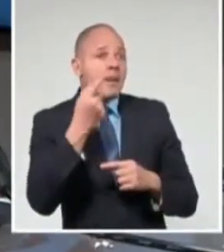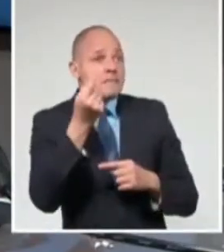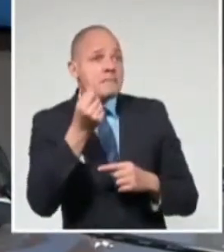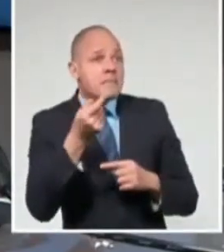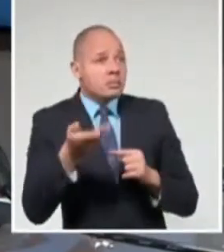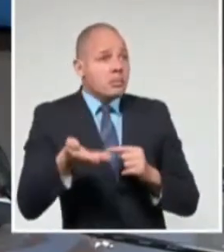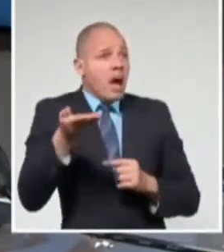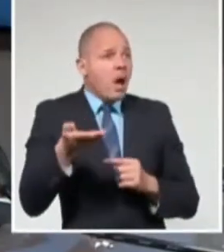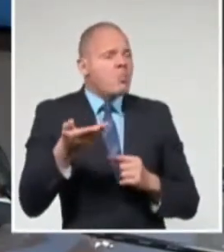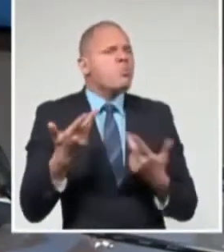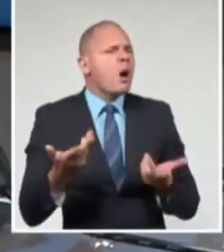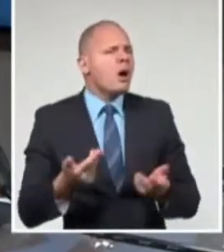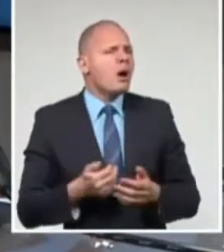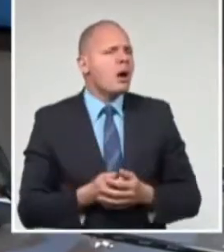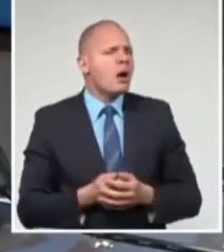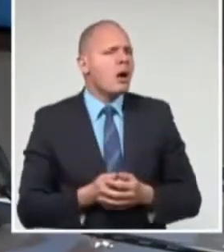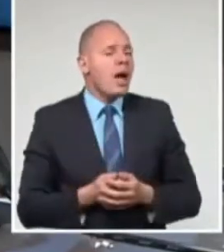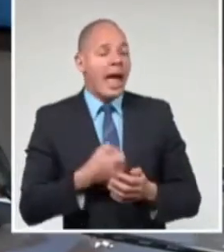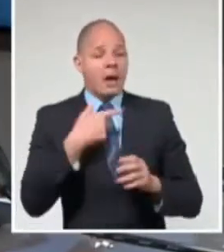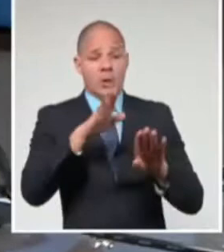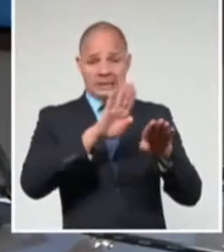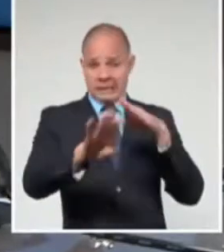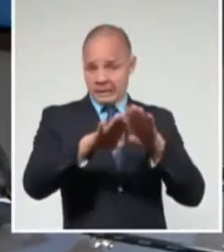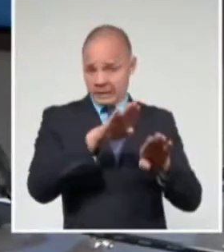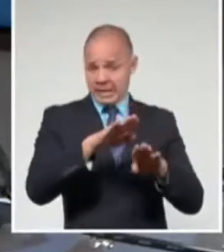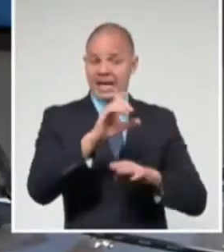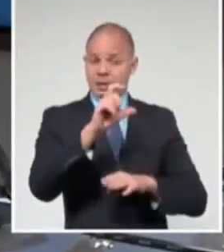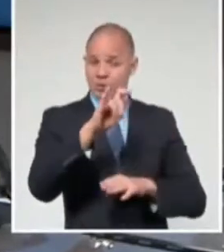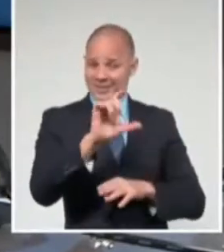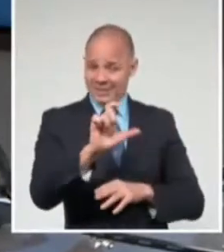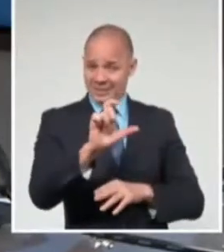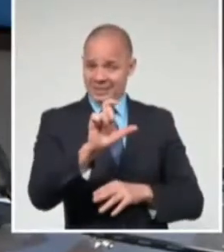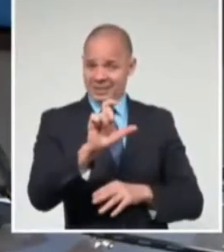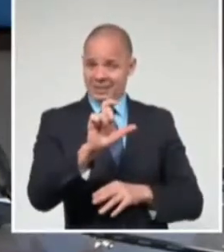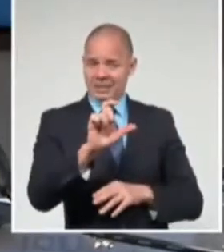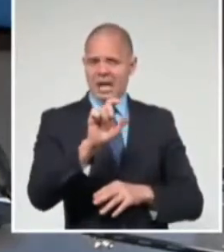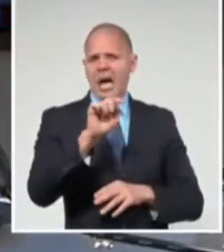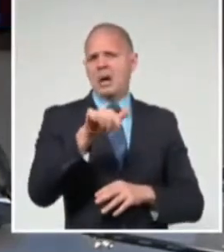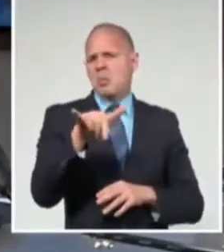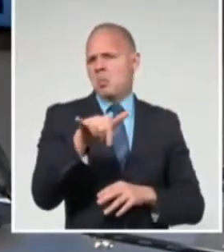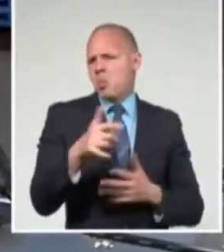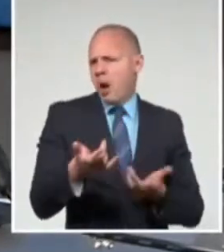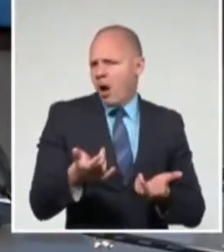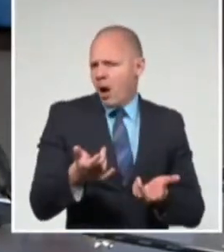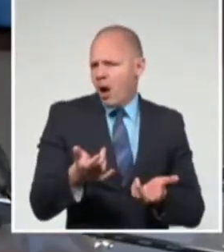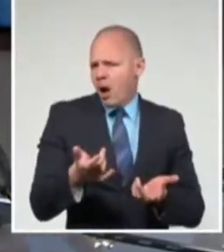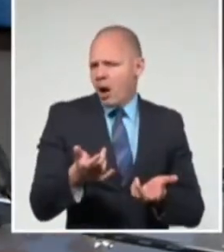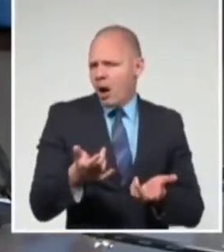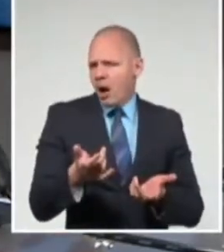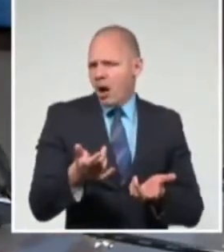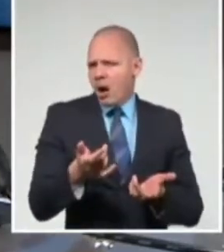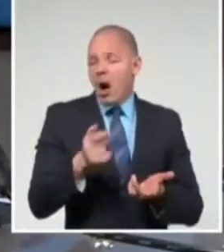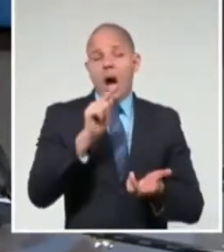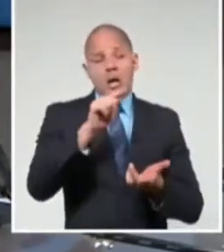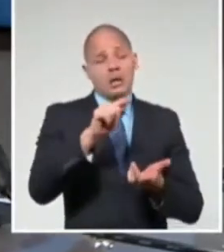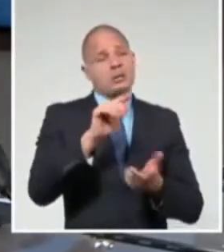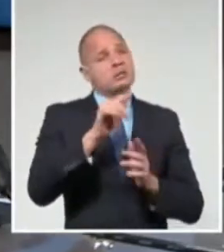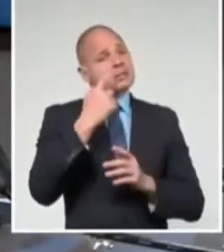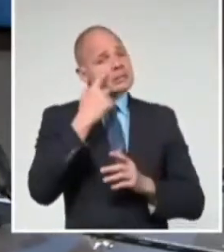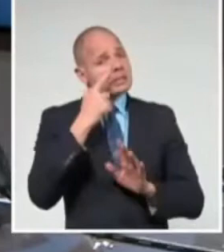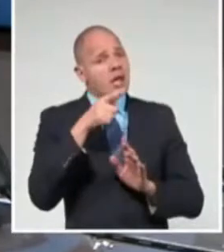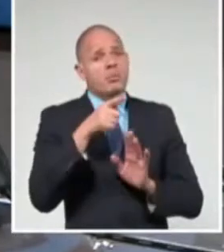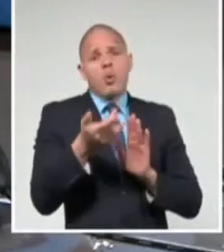A ver, los precios de las tiendas en CUC se quedan en el mismo entorno de los precios de hoy en pesos. Eso no van a